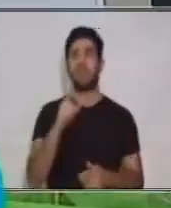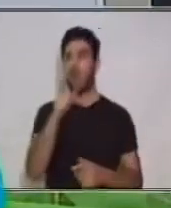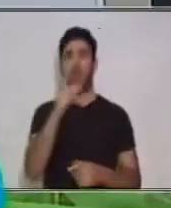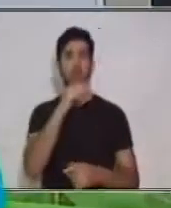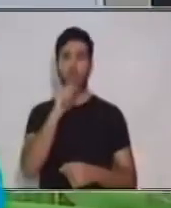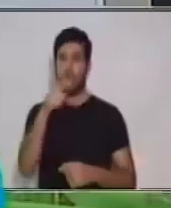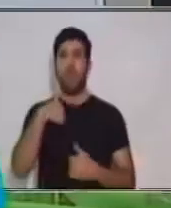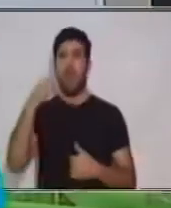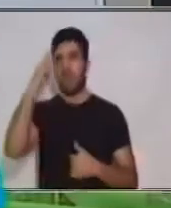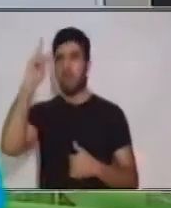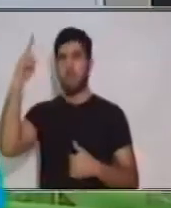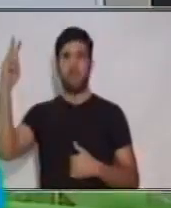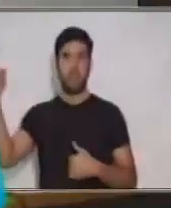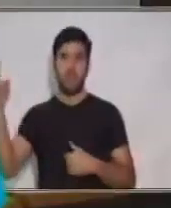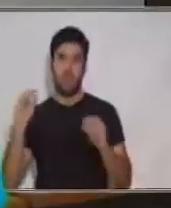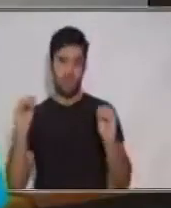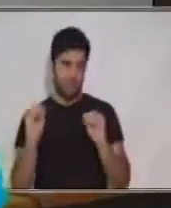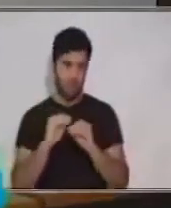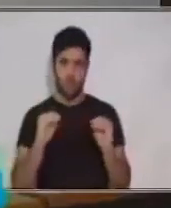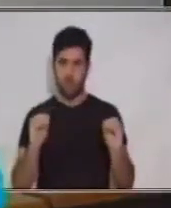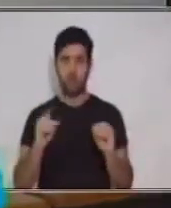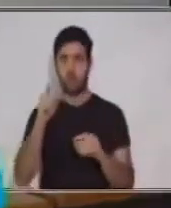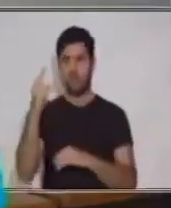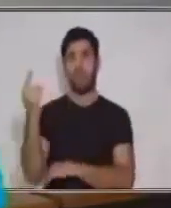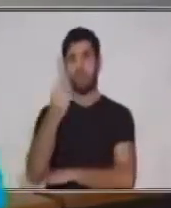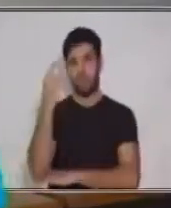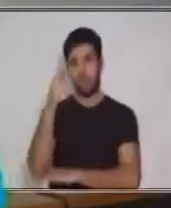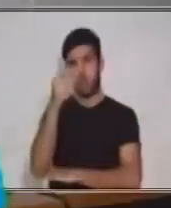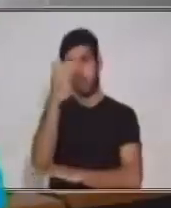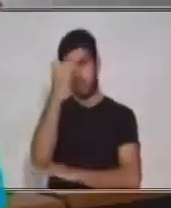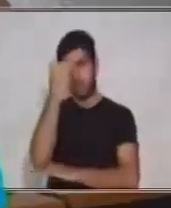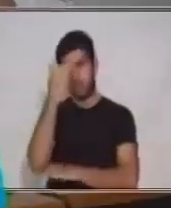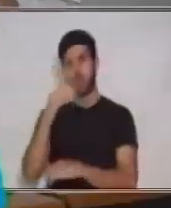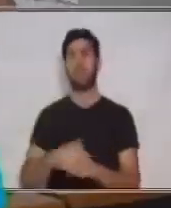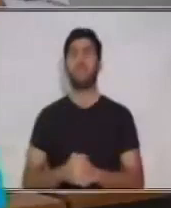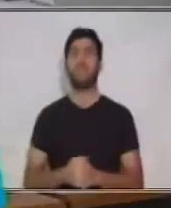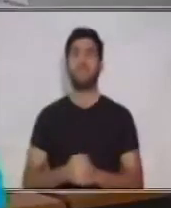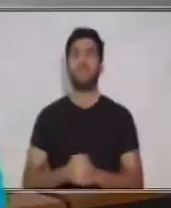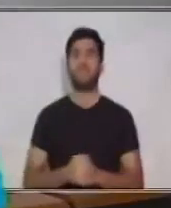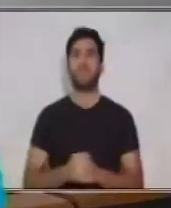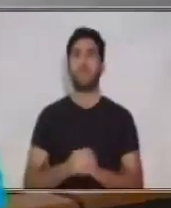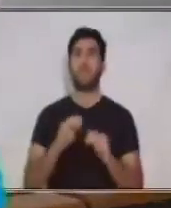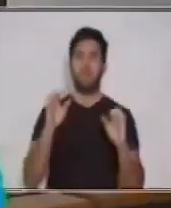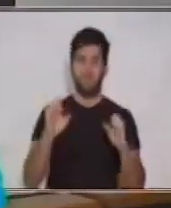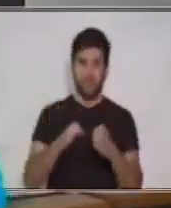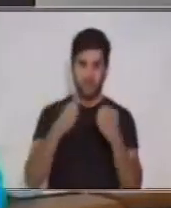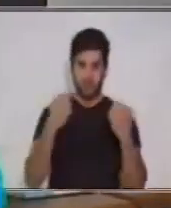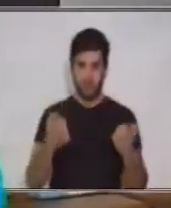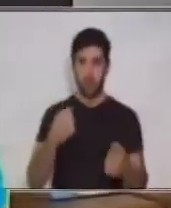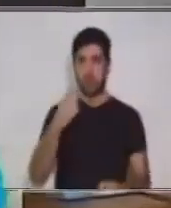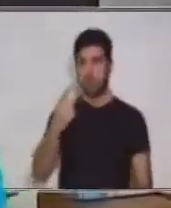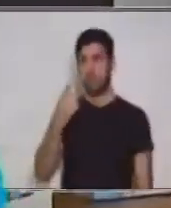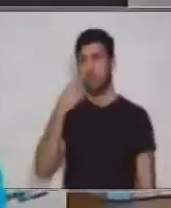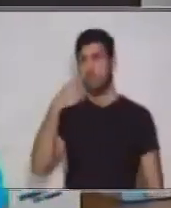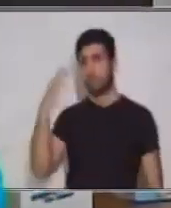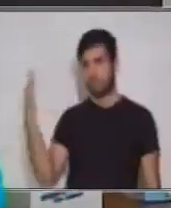puedo inventarme los resultados. Eso es importante. Entonces, en la pregunta, en la persona